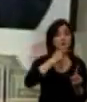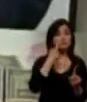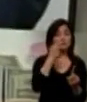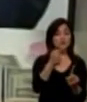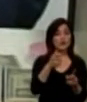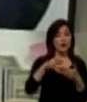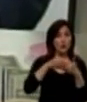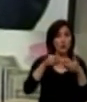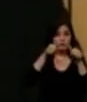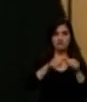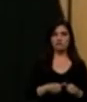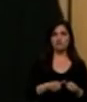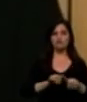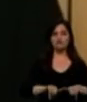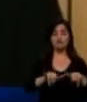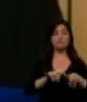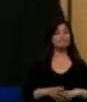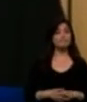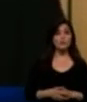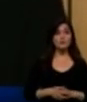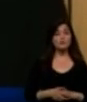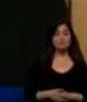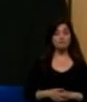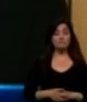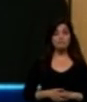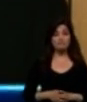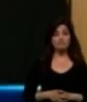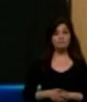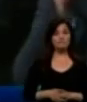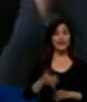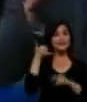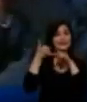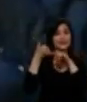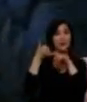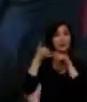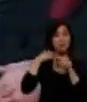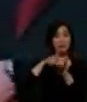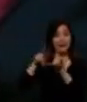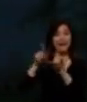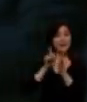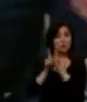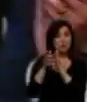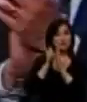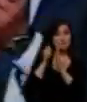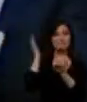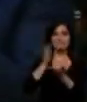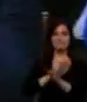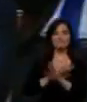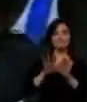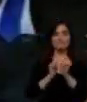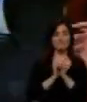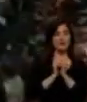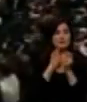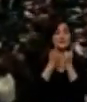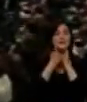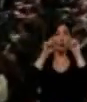el mantener la dolarización. Esto significa desechar el dinero electrónico. Y también la apertura al diálogo con los sectores productivos y privados